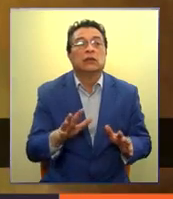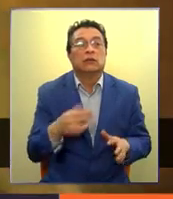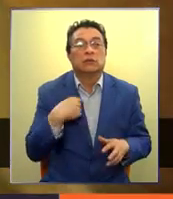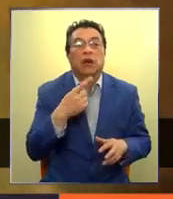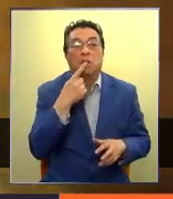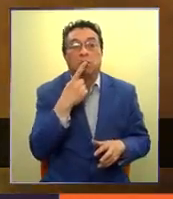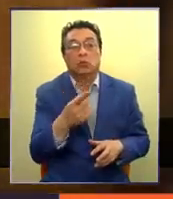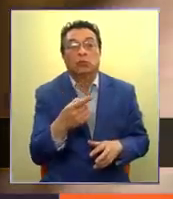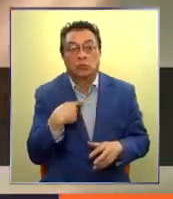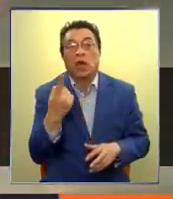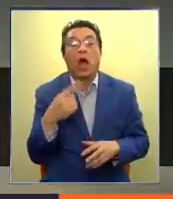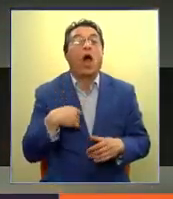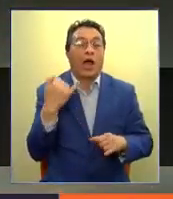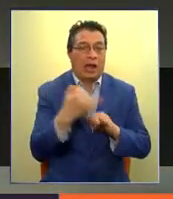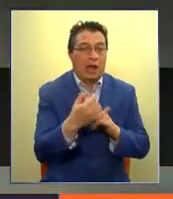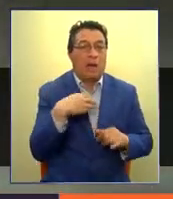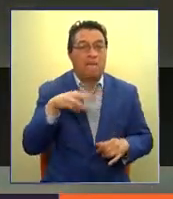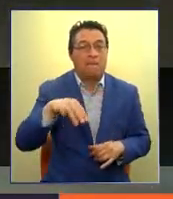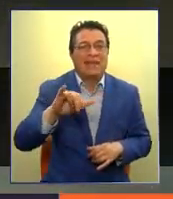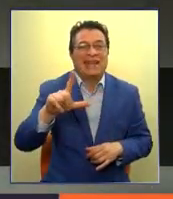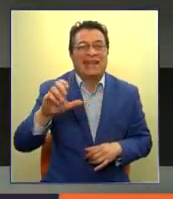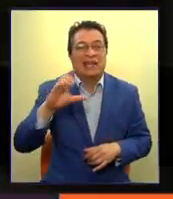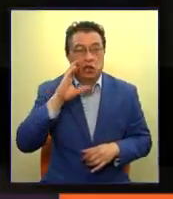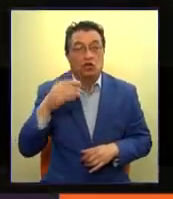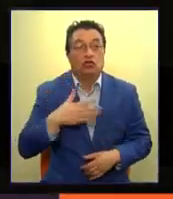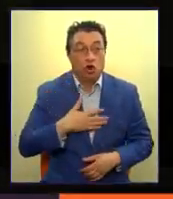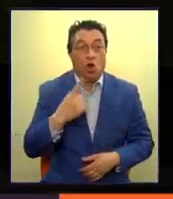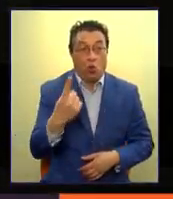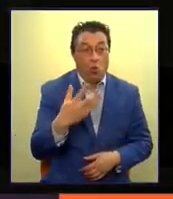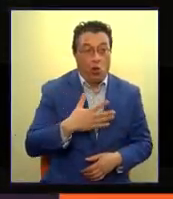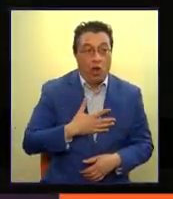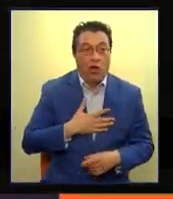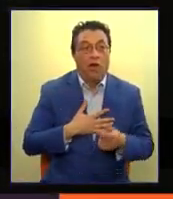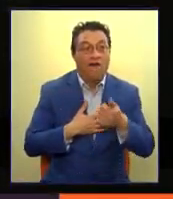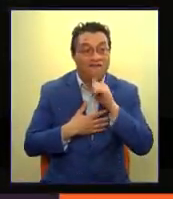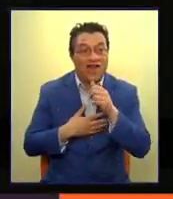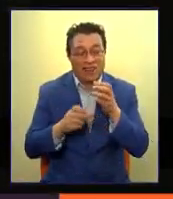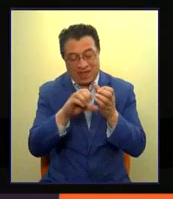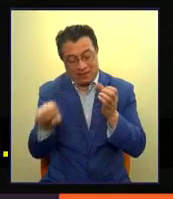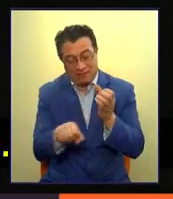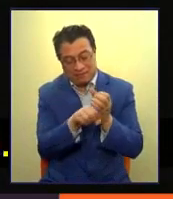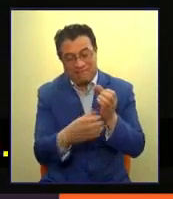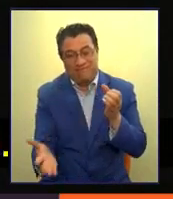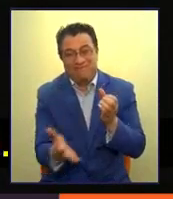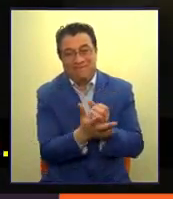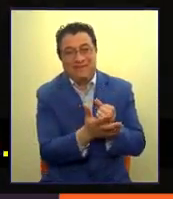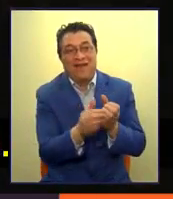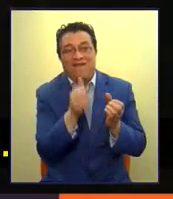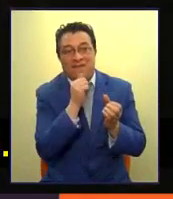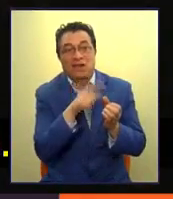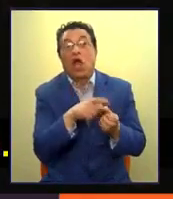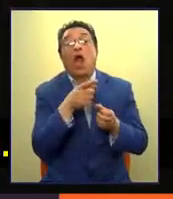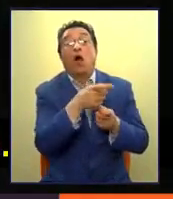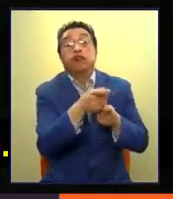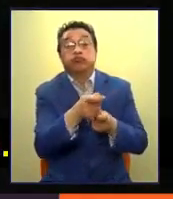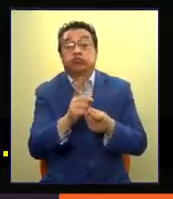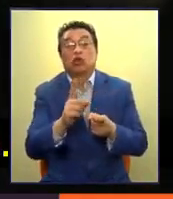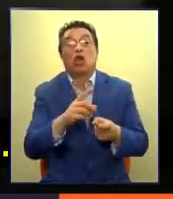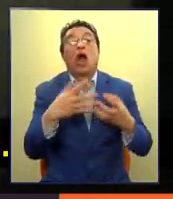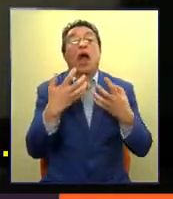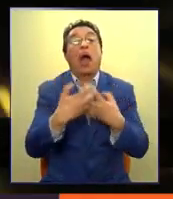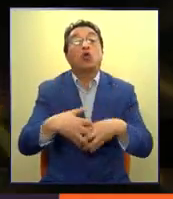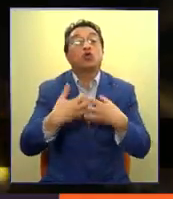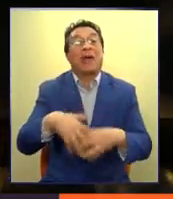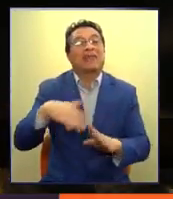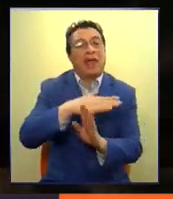Voy a preguntarle a mi hijo, ya. Mira, tengo una yo, pero le falta el puro cargador y ¿sabes cómo es? No, esa no tiene ráfaga. Esa es